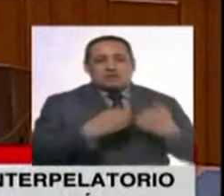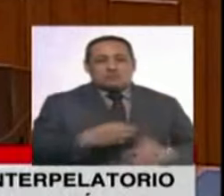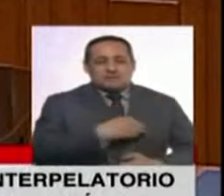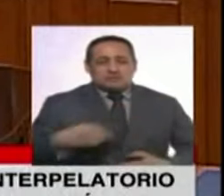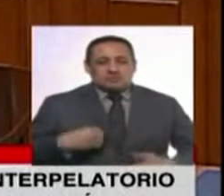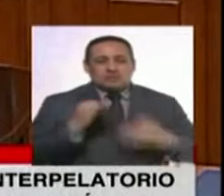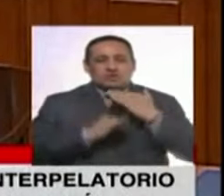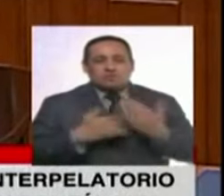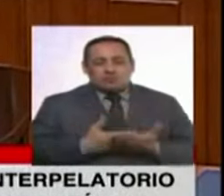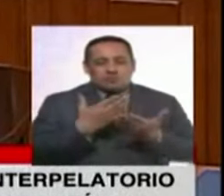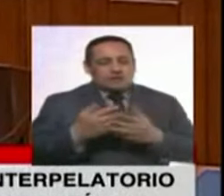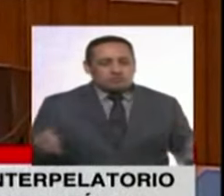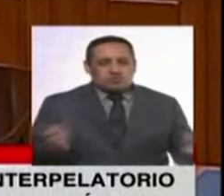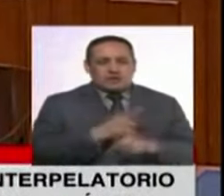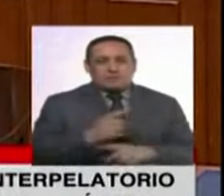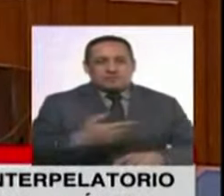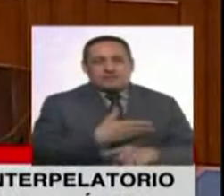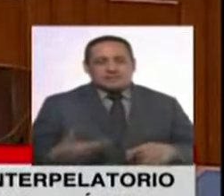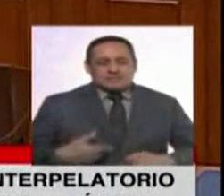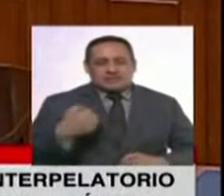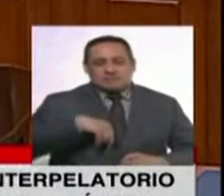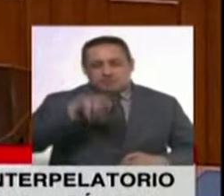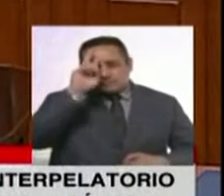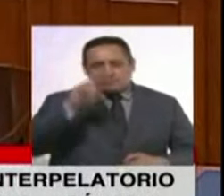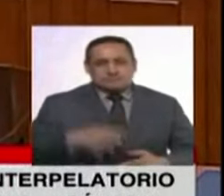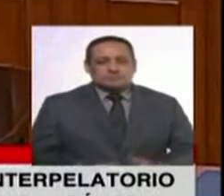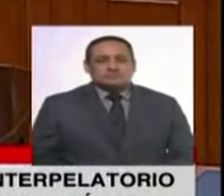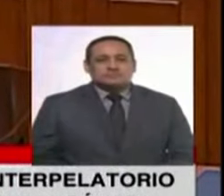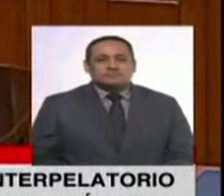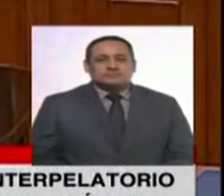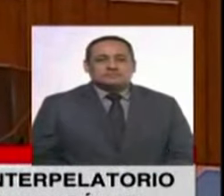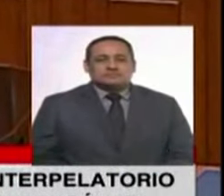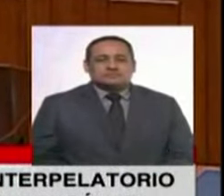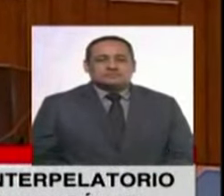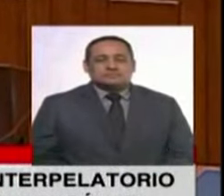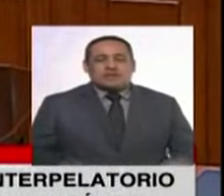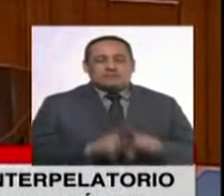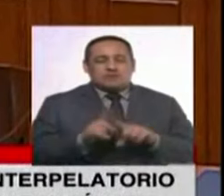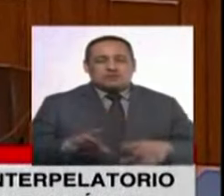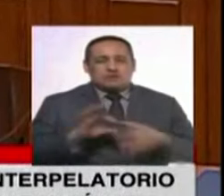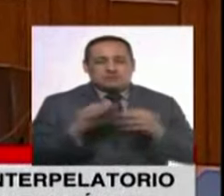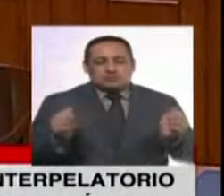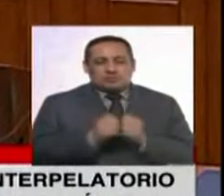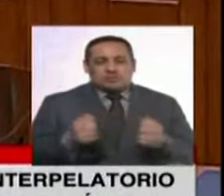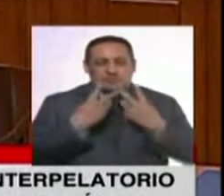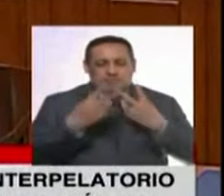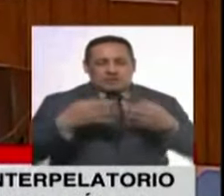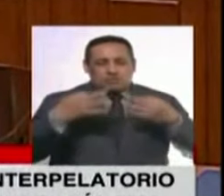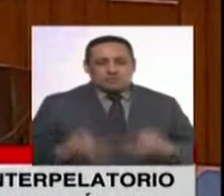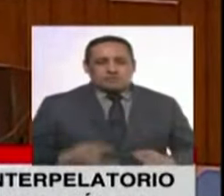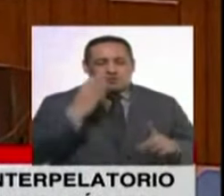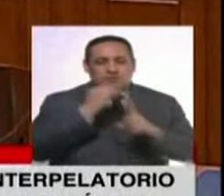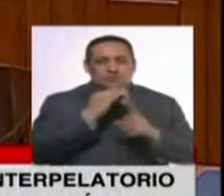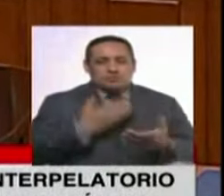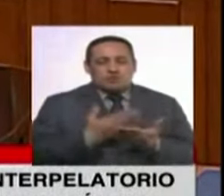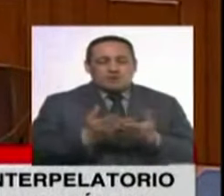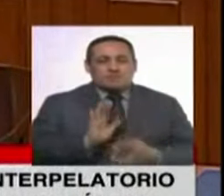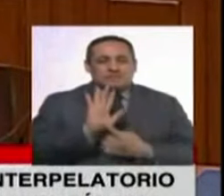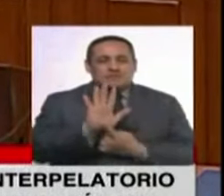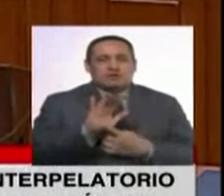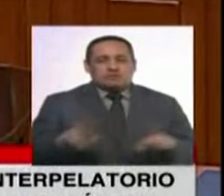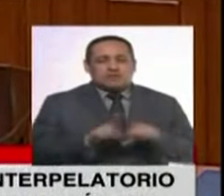interior proponga su cambio al señor presidente de la república con relación al monitoreo del cumplimiento de los objetivos trazados